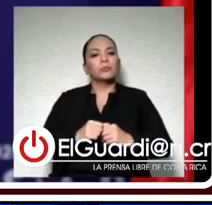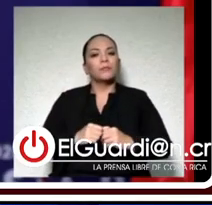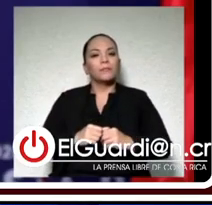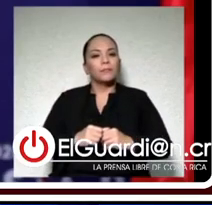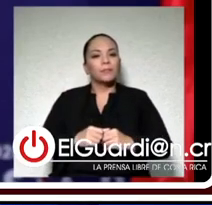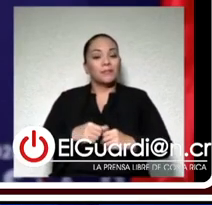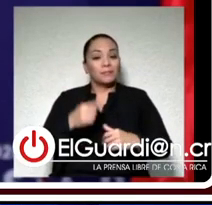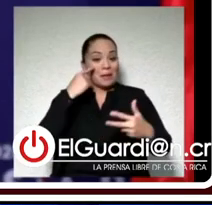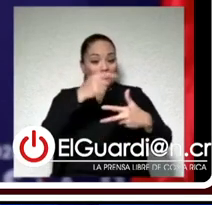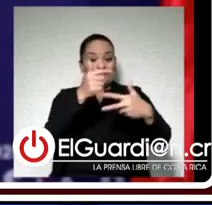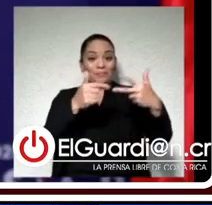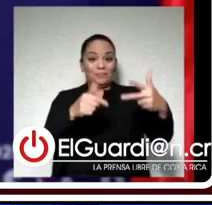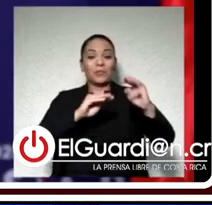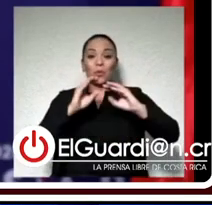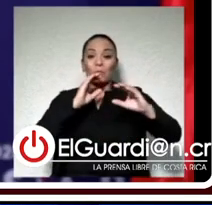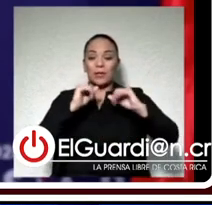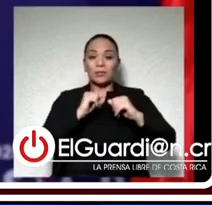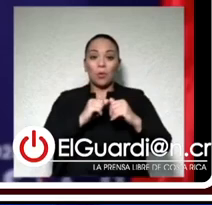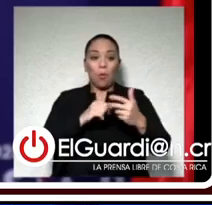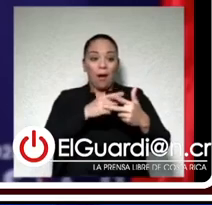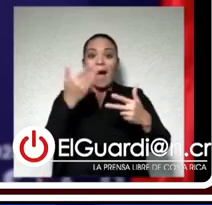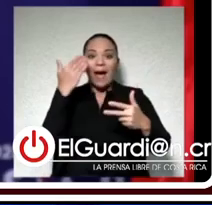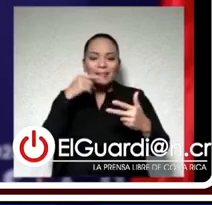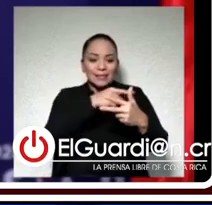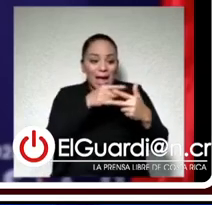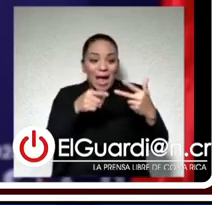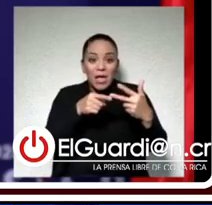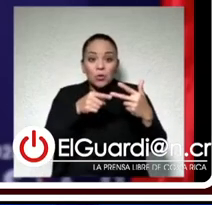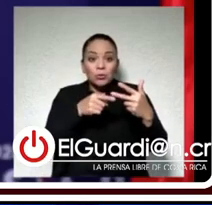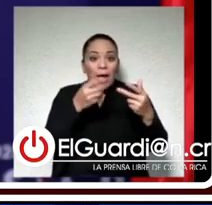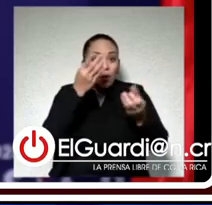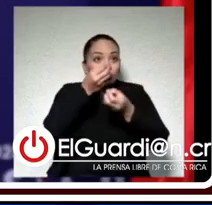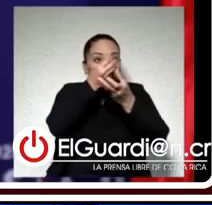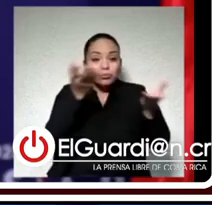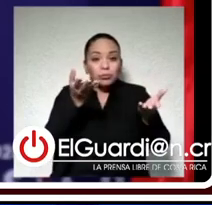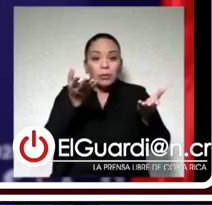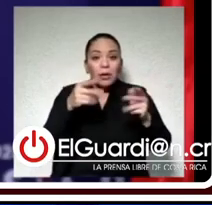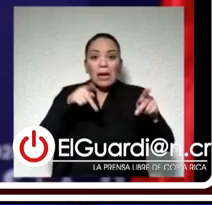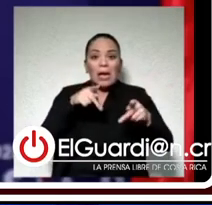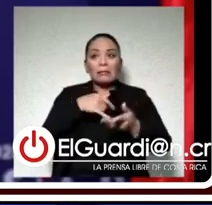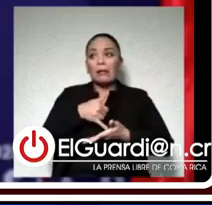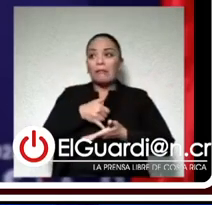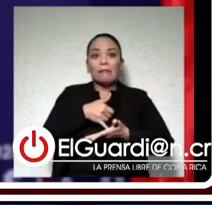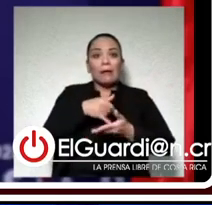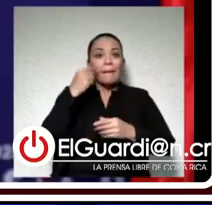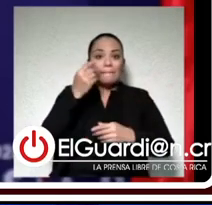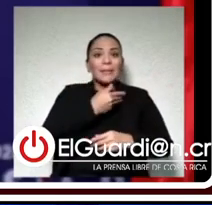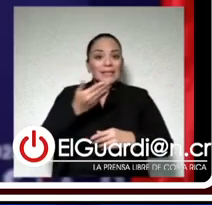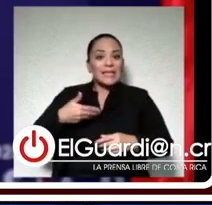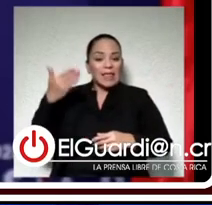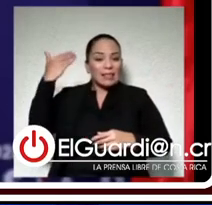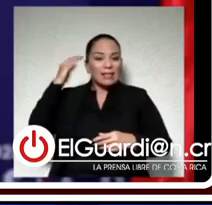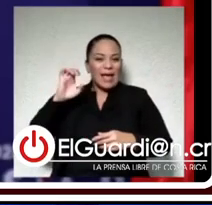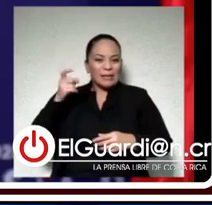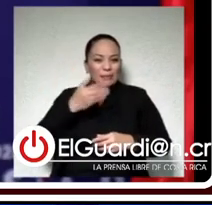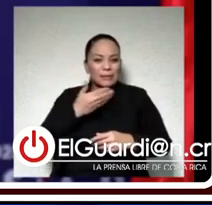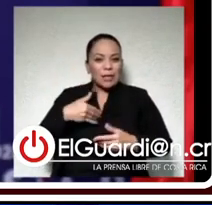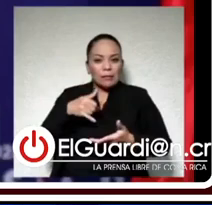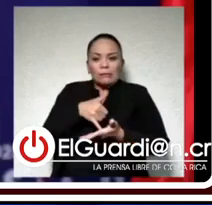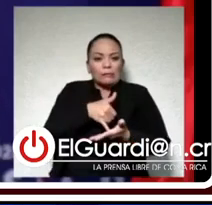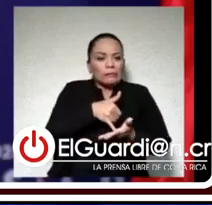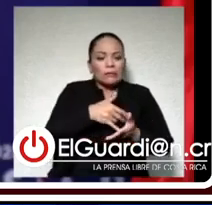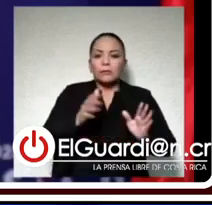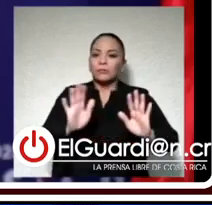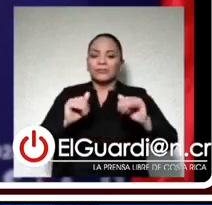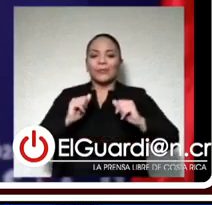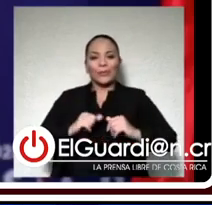sacaba una noticia y a los presidentes le temblaban las rodillas. ¿En qué ayuda eso al país? En transparentarlo, en hacerlo